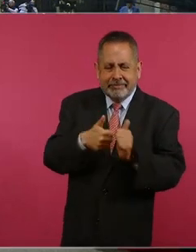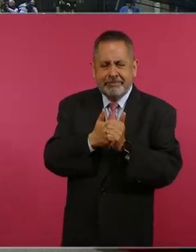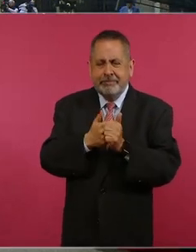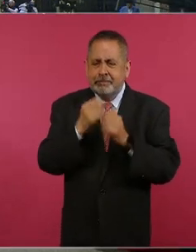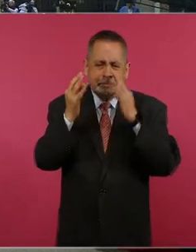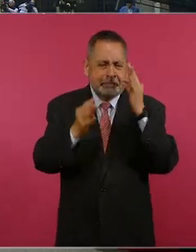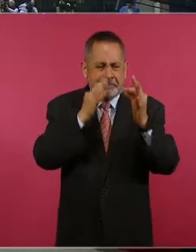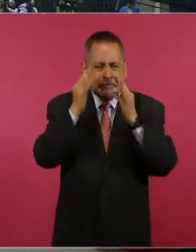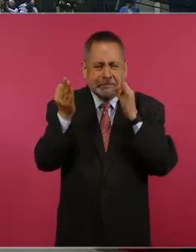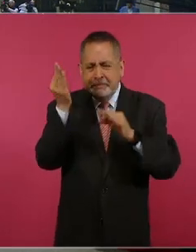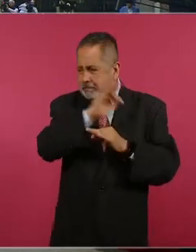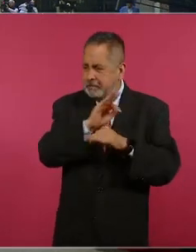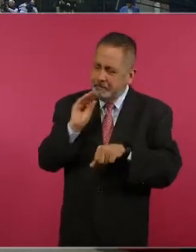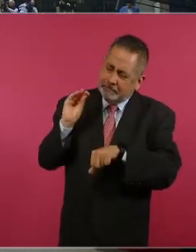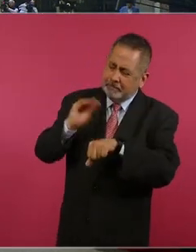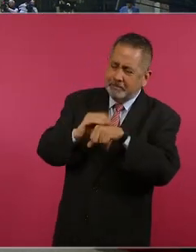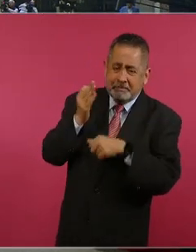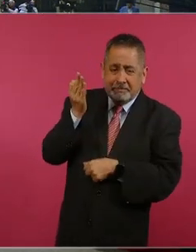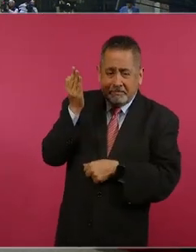publicistas